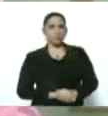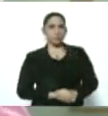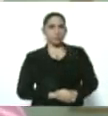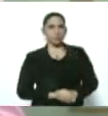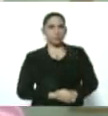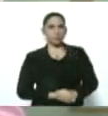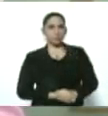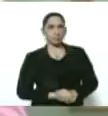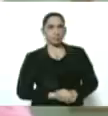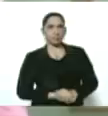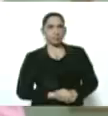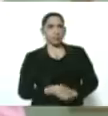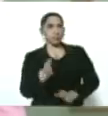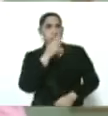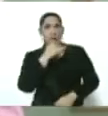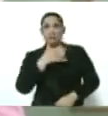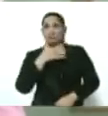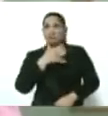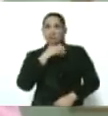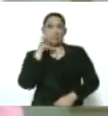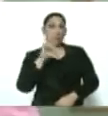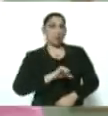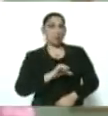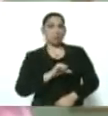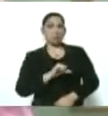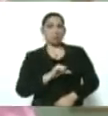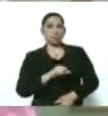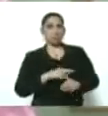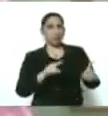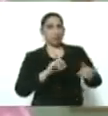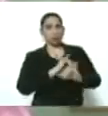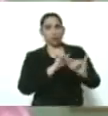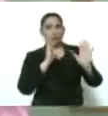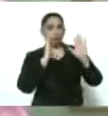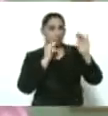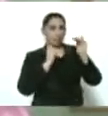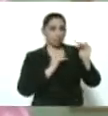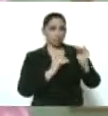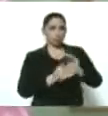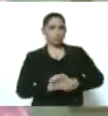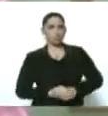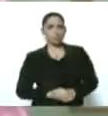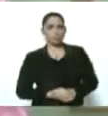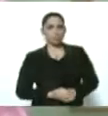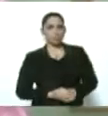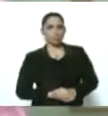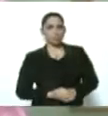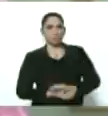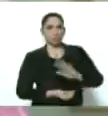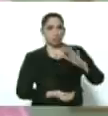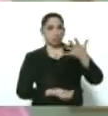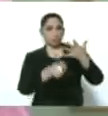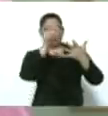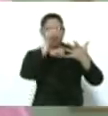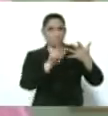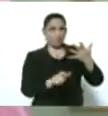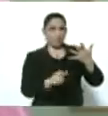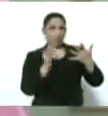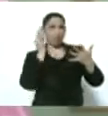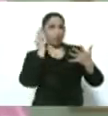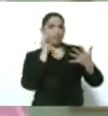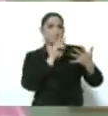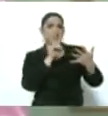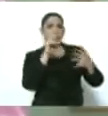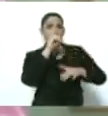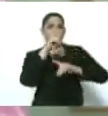Está asintomático y está ya siendo atendido debidamente. El quinto caso es una mujer de 22